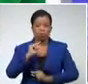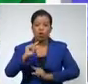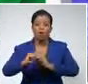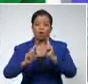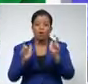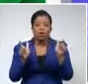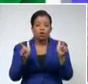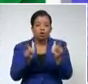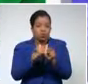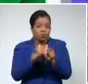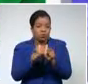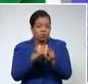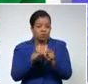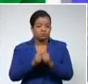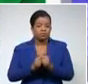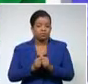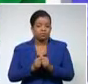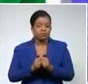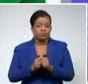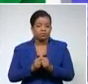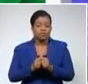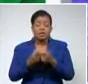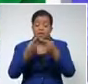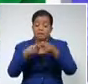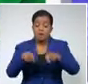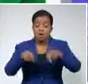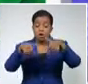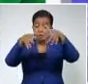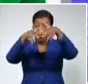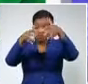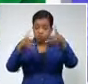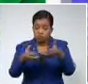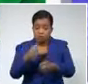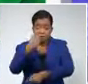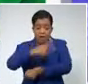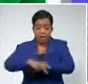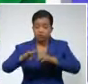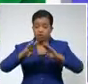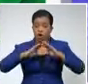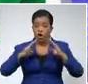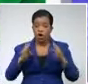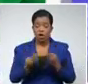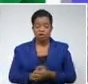Lo que pasa es que esto no es parejo. Ayer pudiéramos decir que